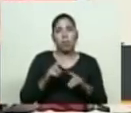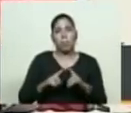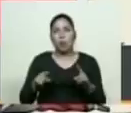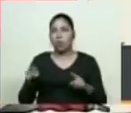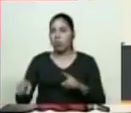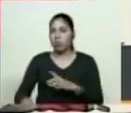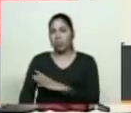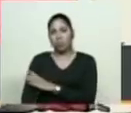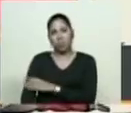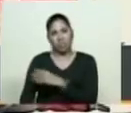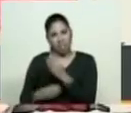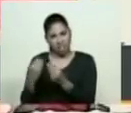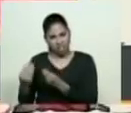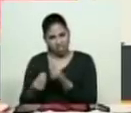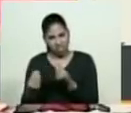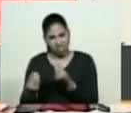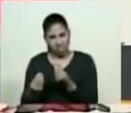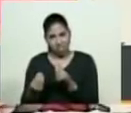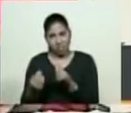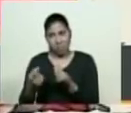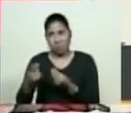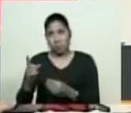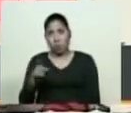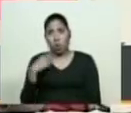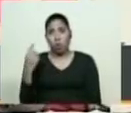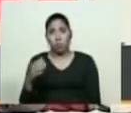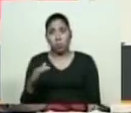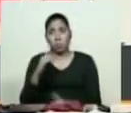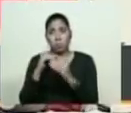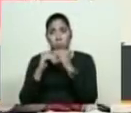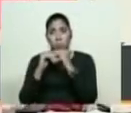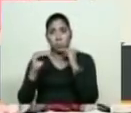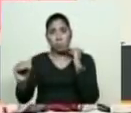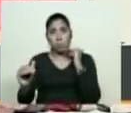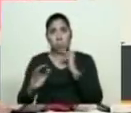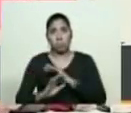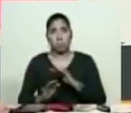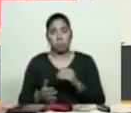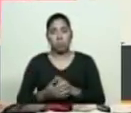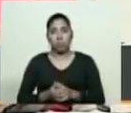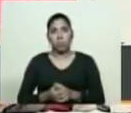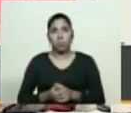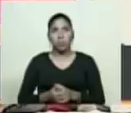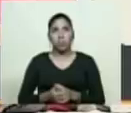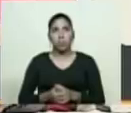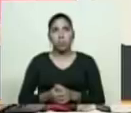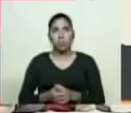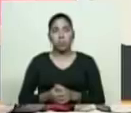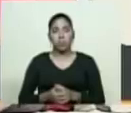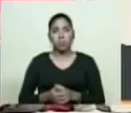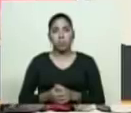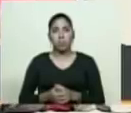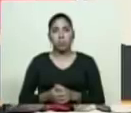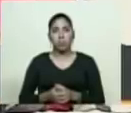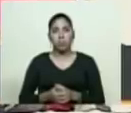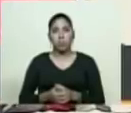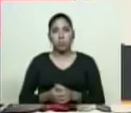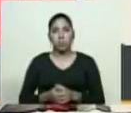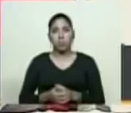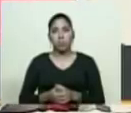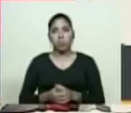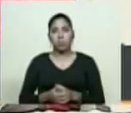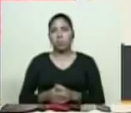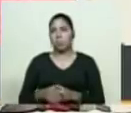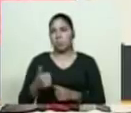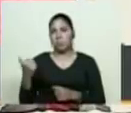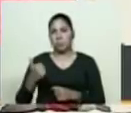sabe, nadie responde. Ayer estaban que si iban a ir a lanzar, iban a las presidenciales, que